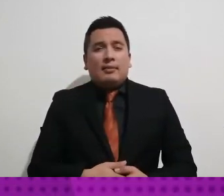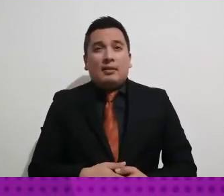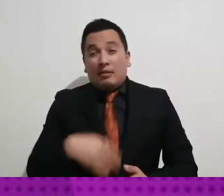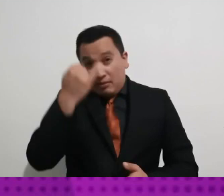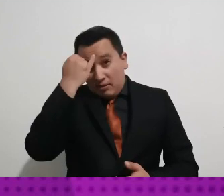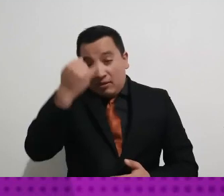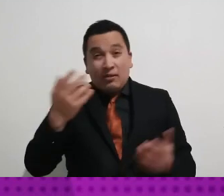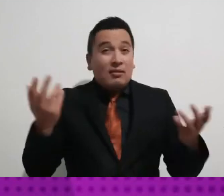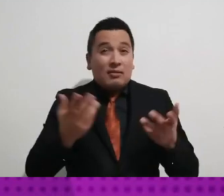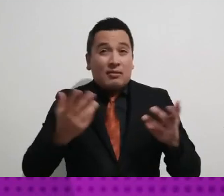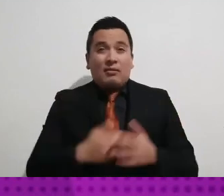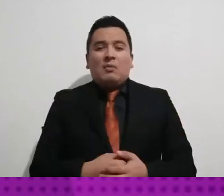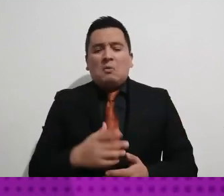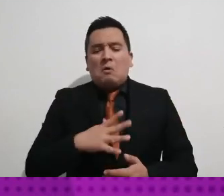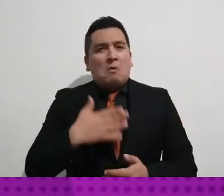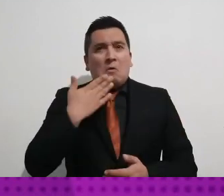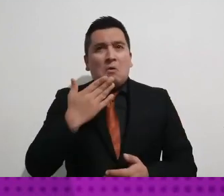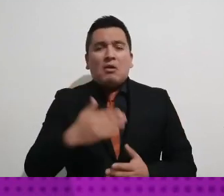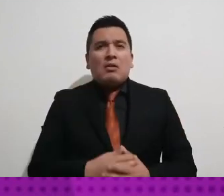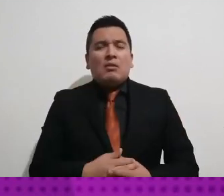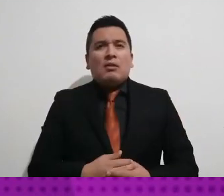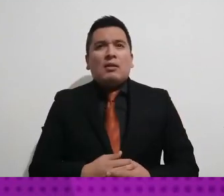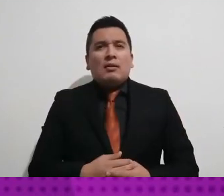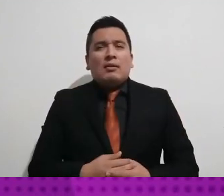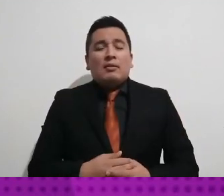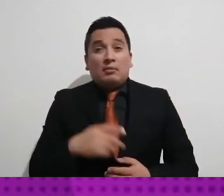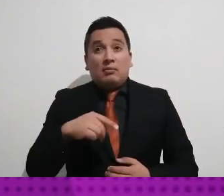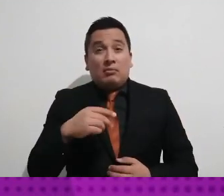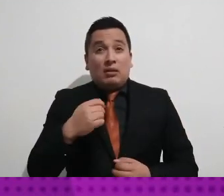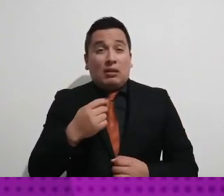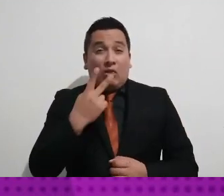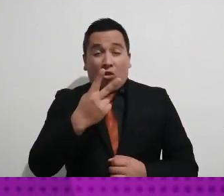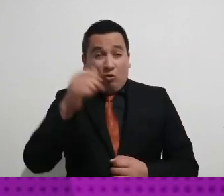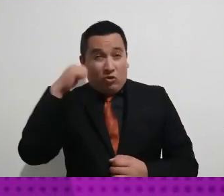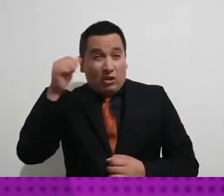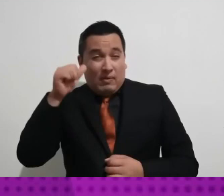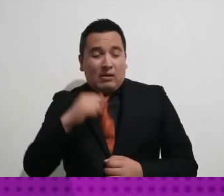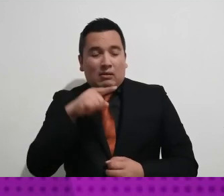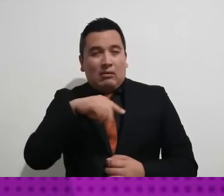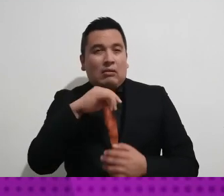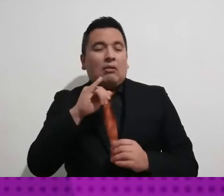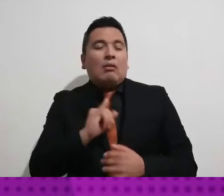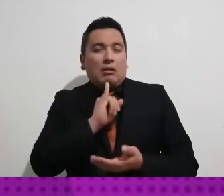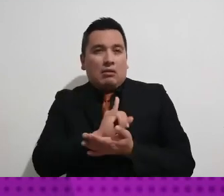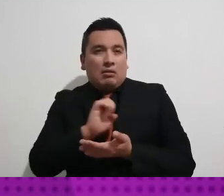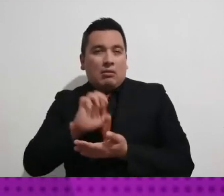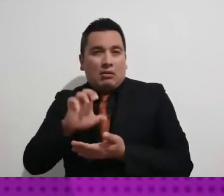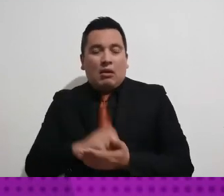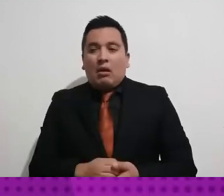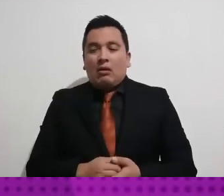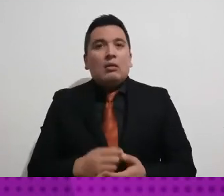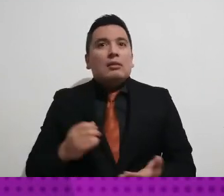práctica innovadora y que dio muy buenos resultados fue que a partir del 2 de abril que el Instituto